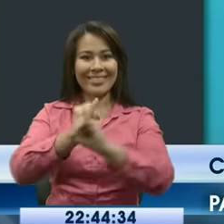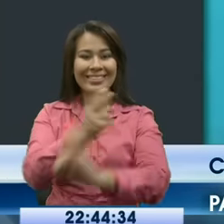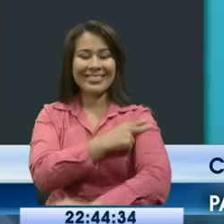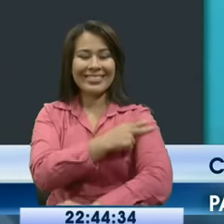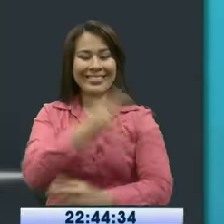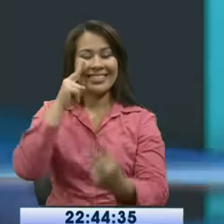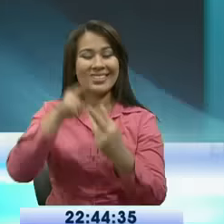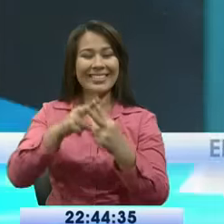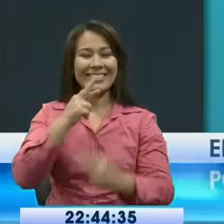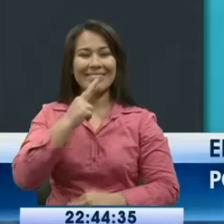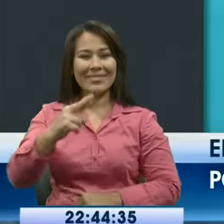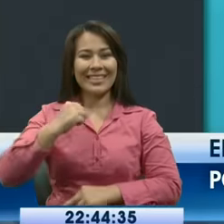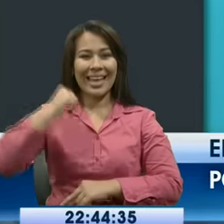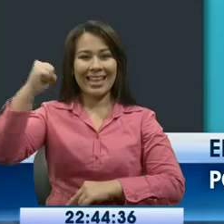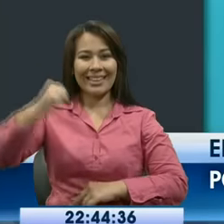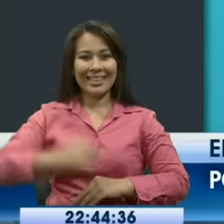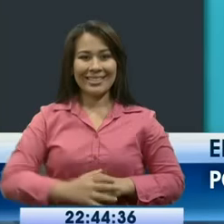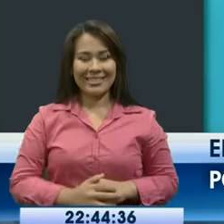conocerán los resultados.